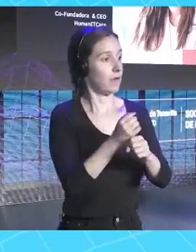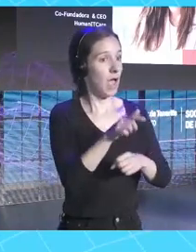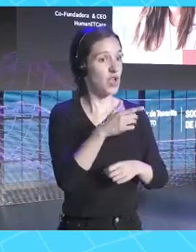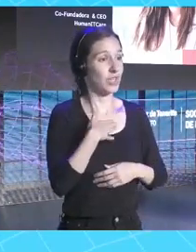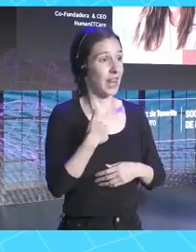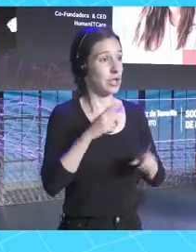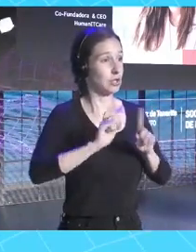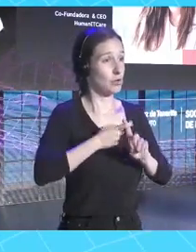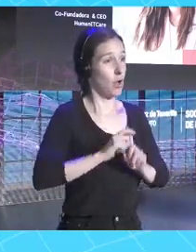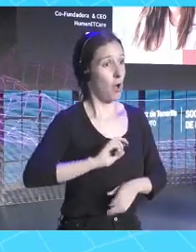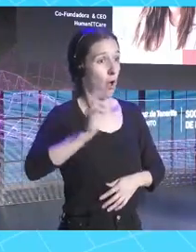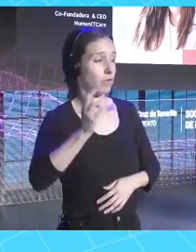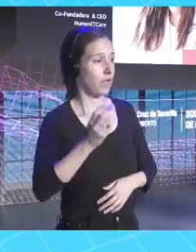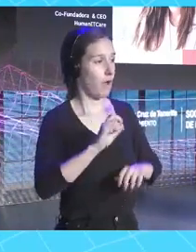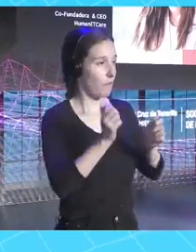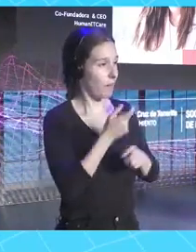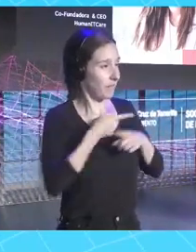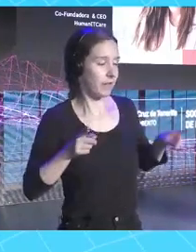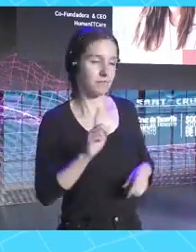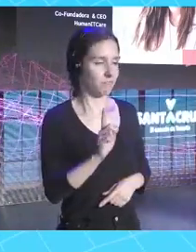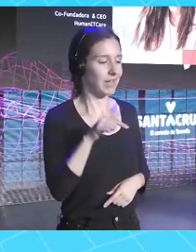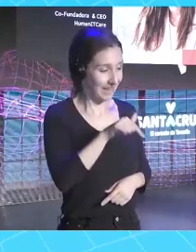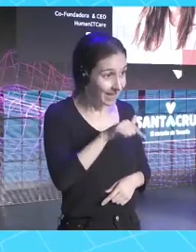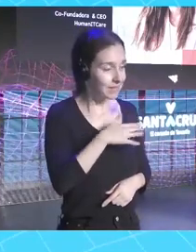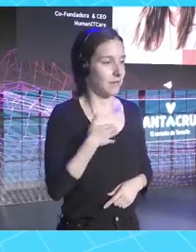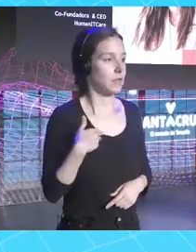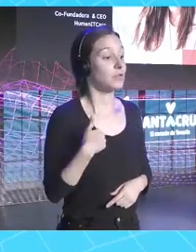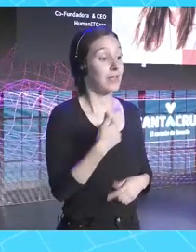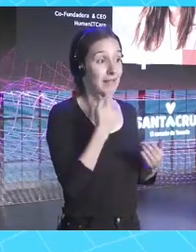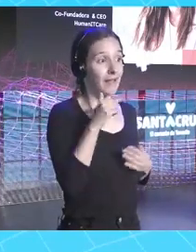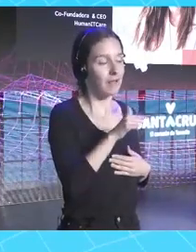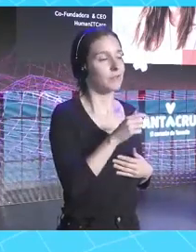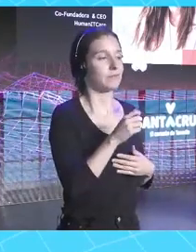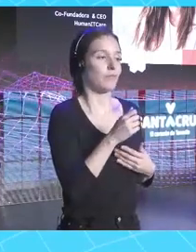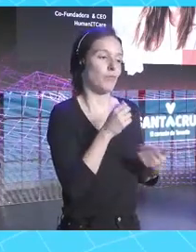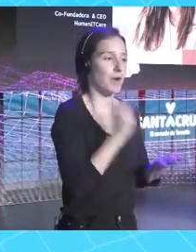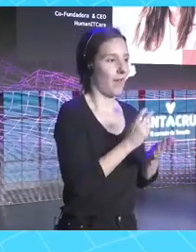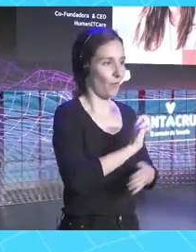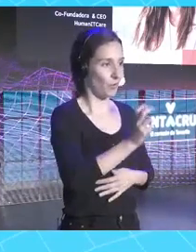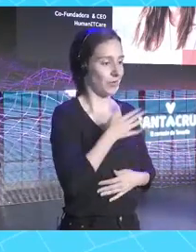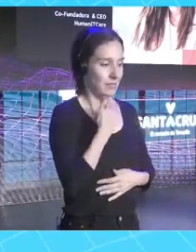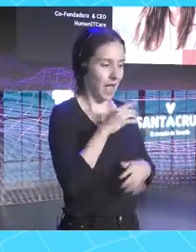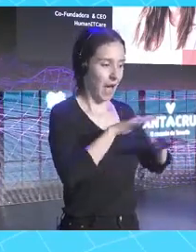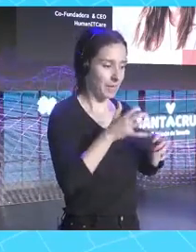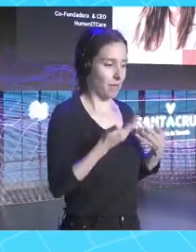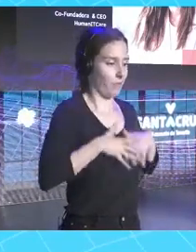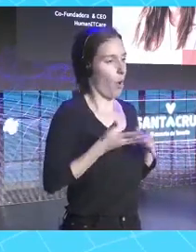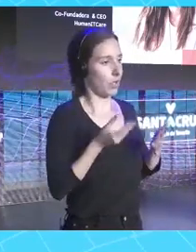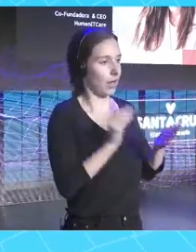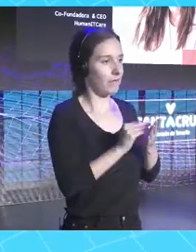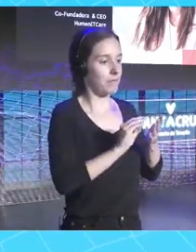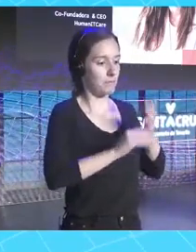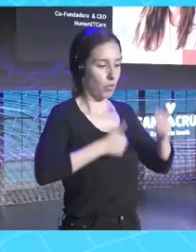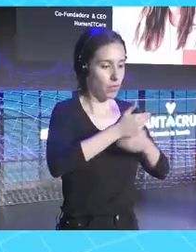un hospital tampoco no entonces gracias a eso el producto está escalando no y bueno Y es otro reto porque siempre es aprender de nuevo aprender